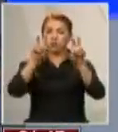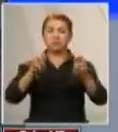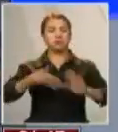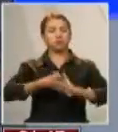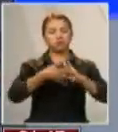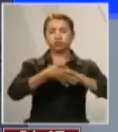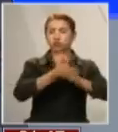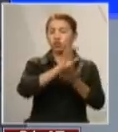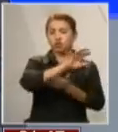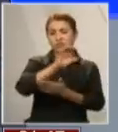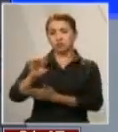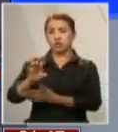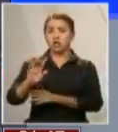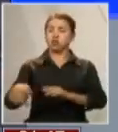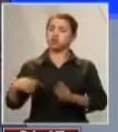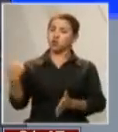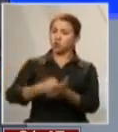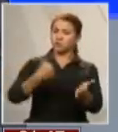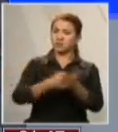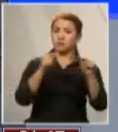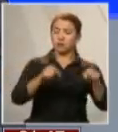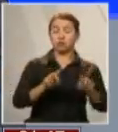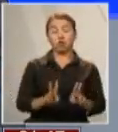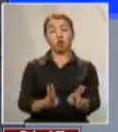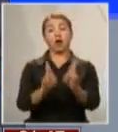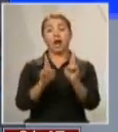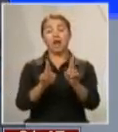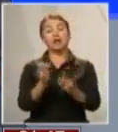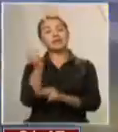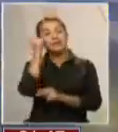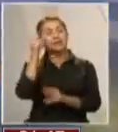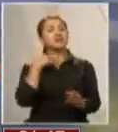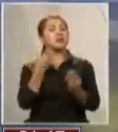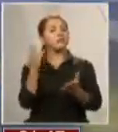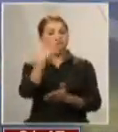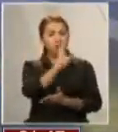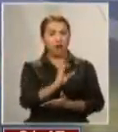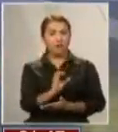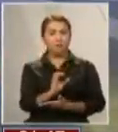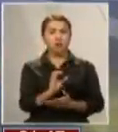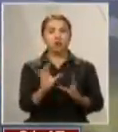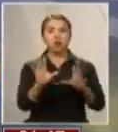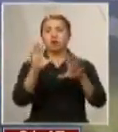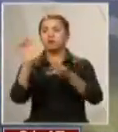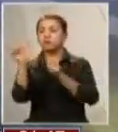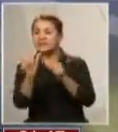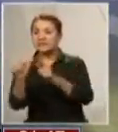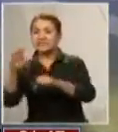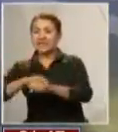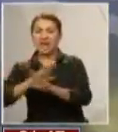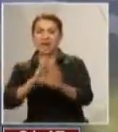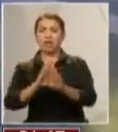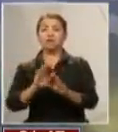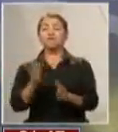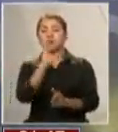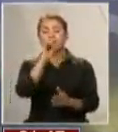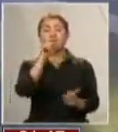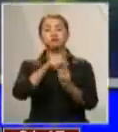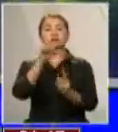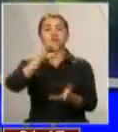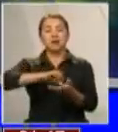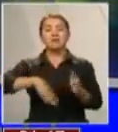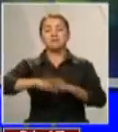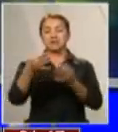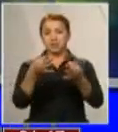transversal. Y cuando nosotros damos la pelea por esto, esperamos obviamente que se entienda que lo que estamos buscando no es perseguir a nadie, estamos buscando un país más seguro. Pero diputado, ¿no crees que sobre un tema